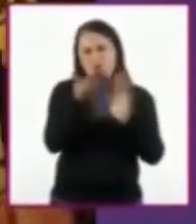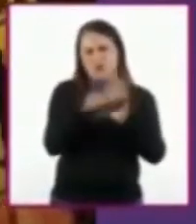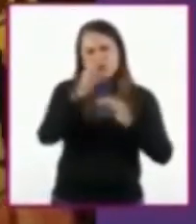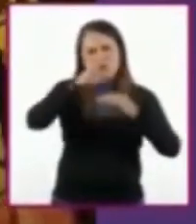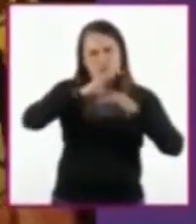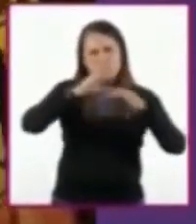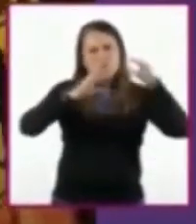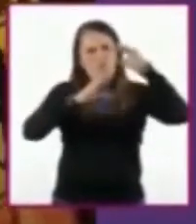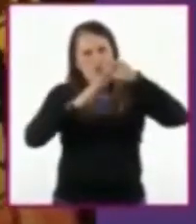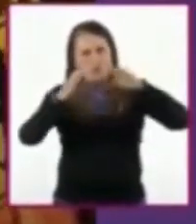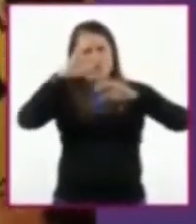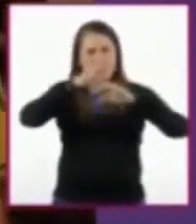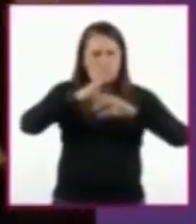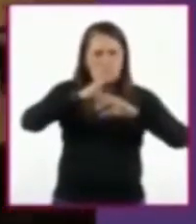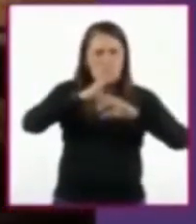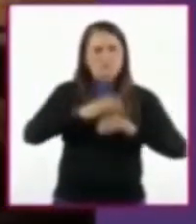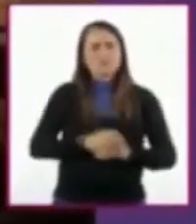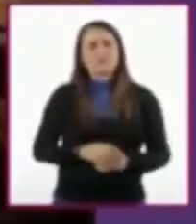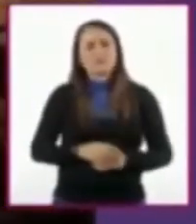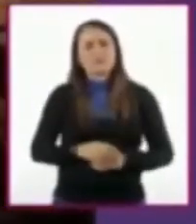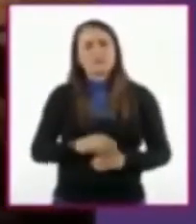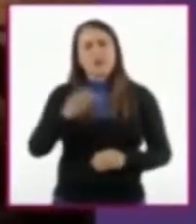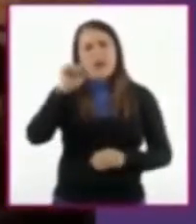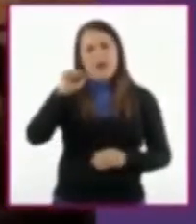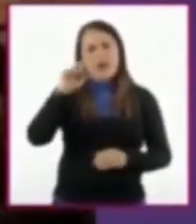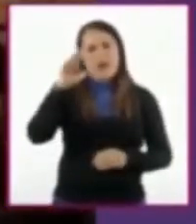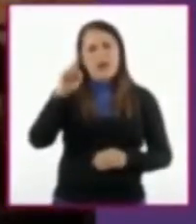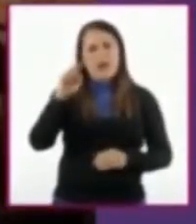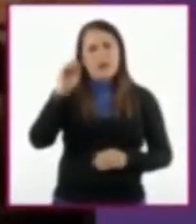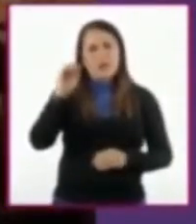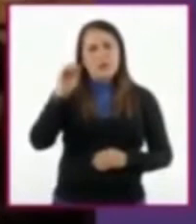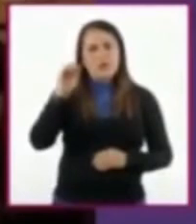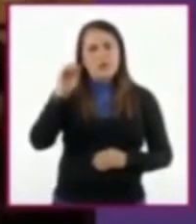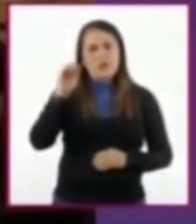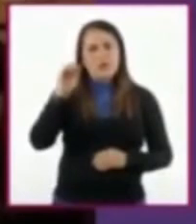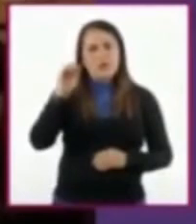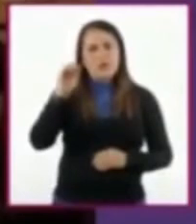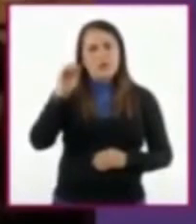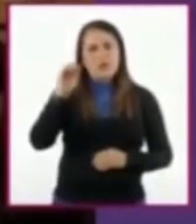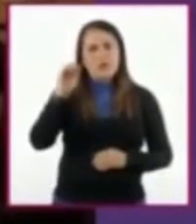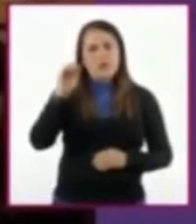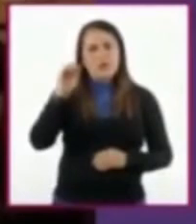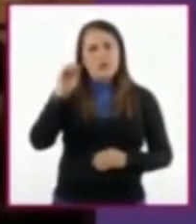ladrillos grandes y gruesos, de adobe. Pero